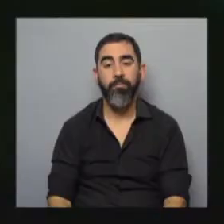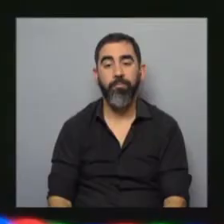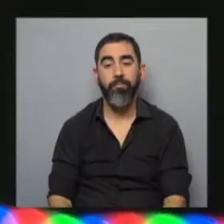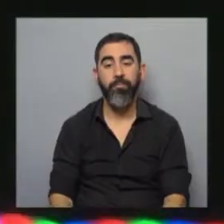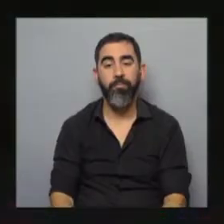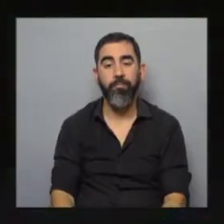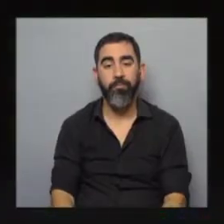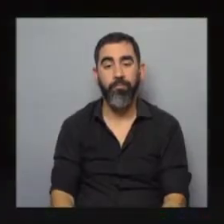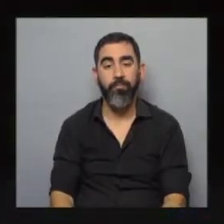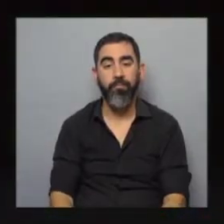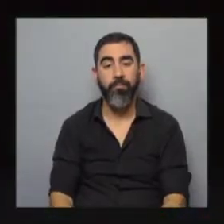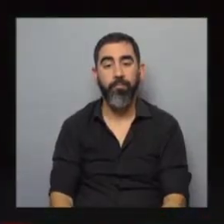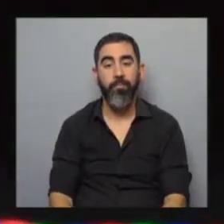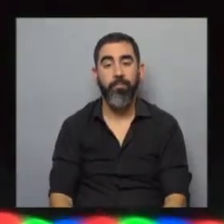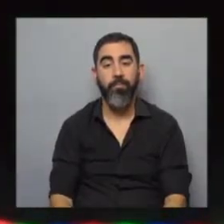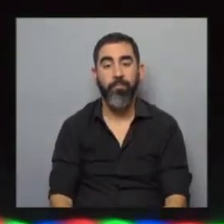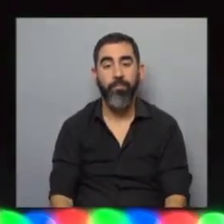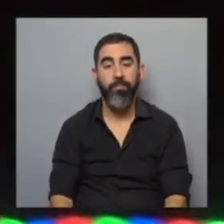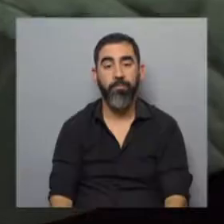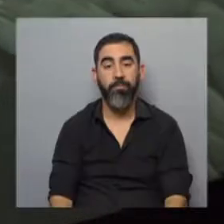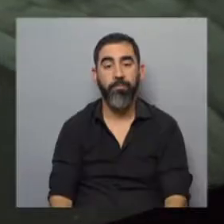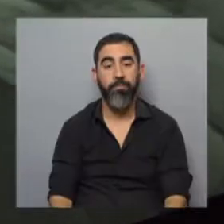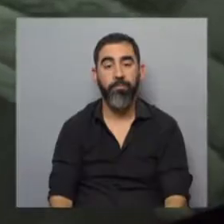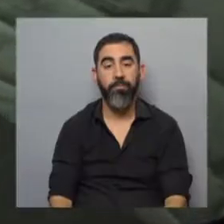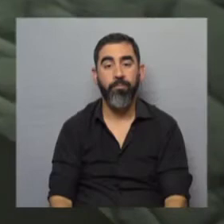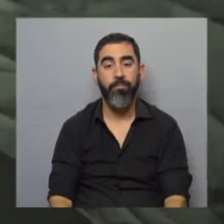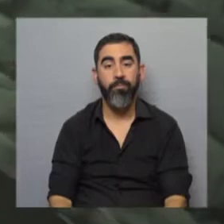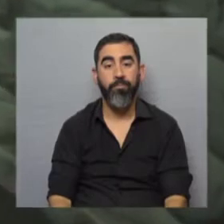a long, long time.